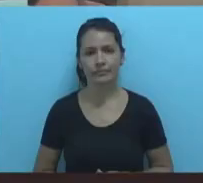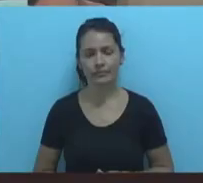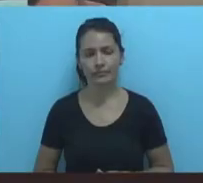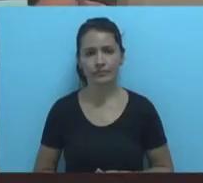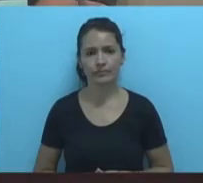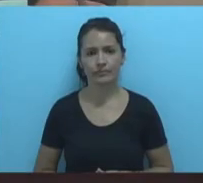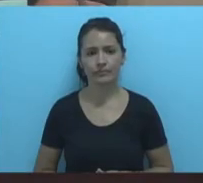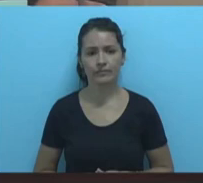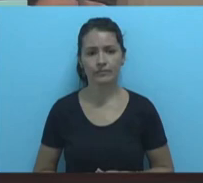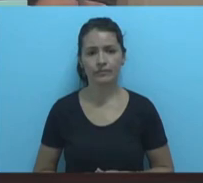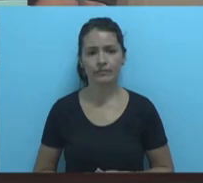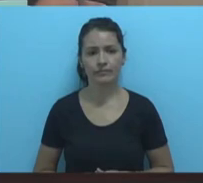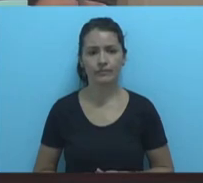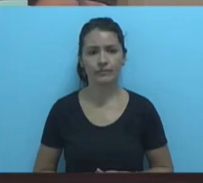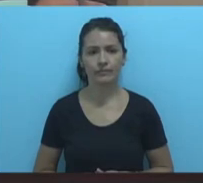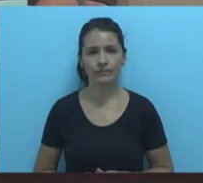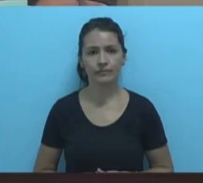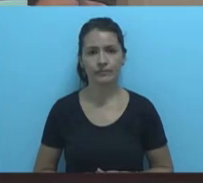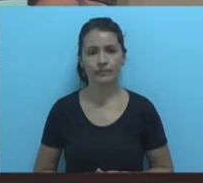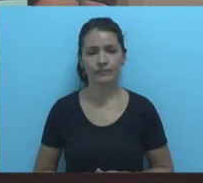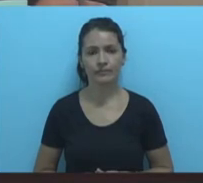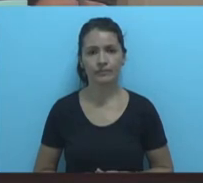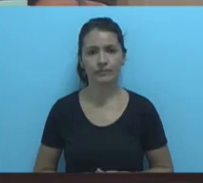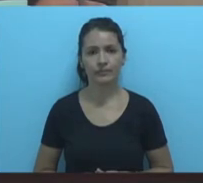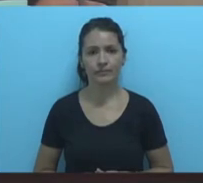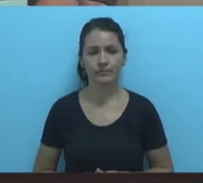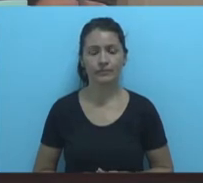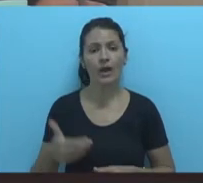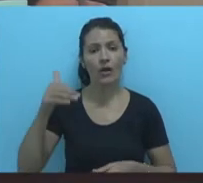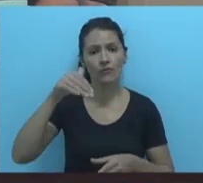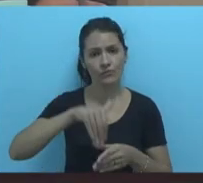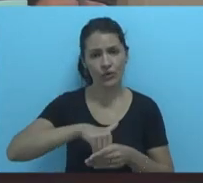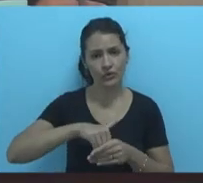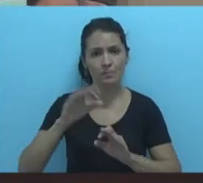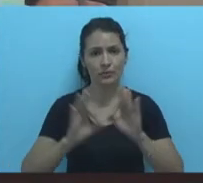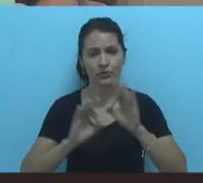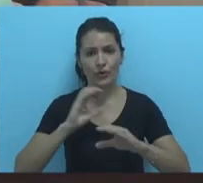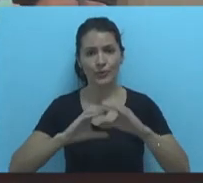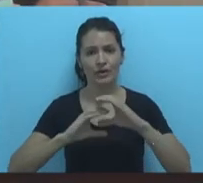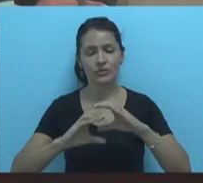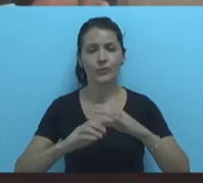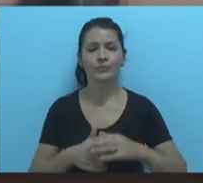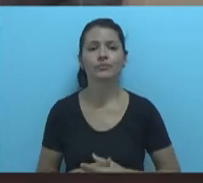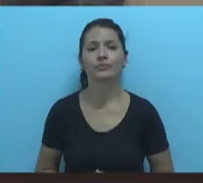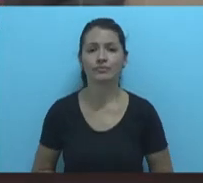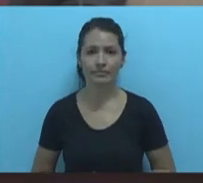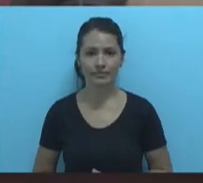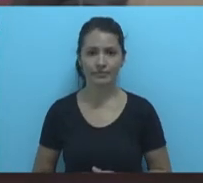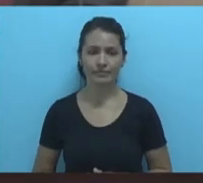Gracias, diputada. Voy a poner a votación el proyecto de comunicación. A